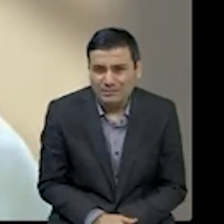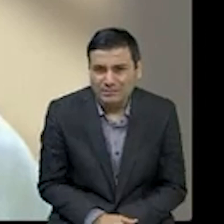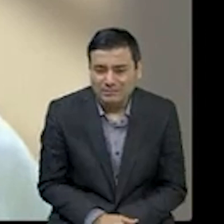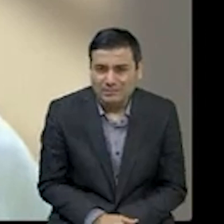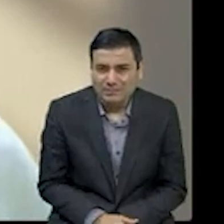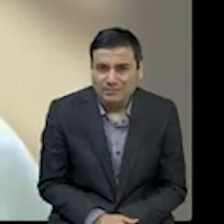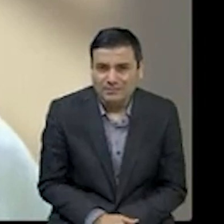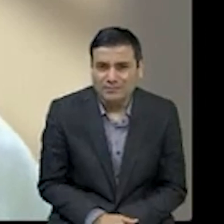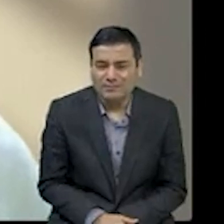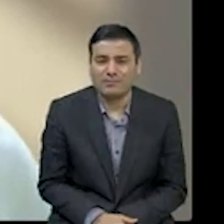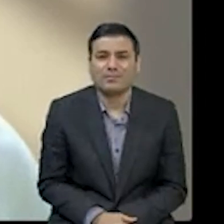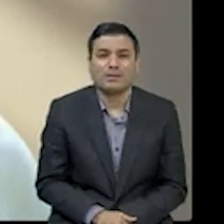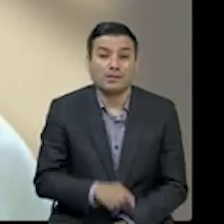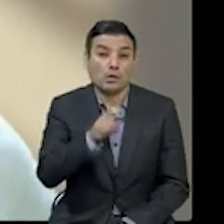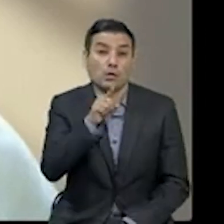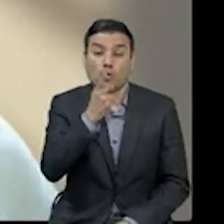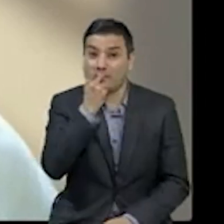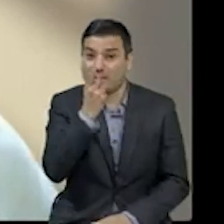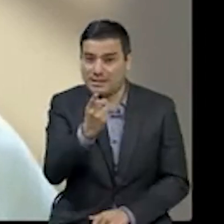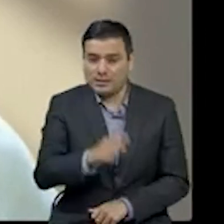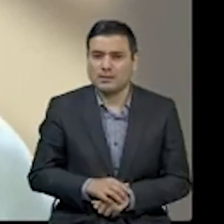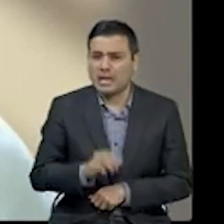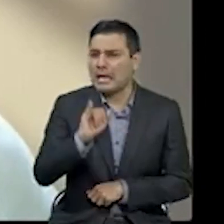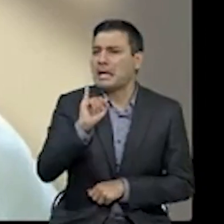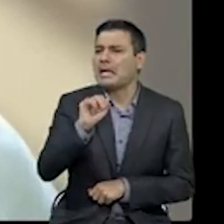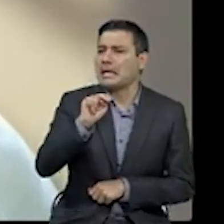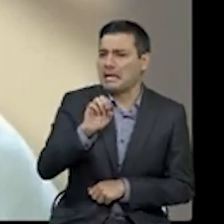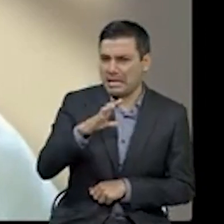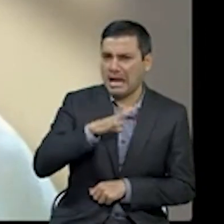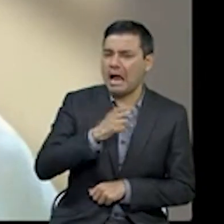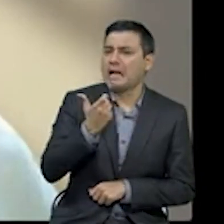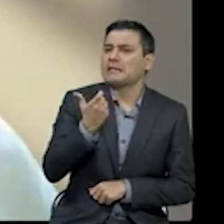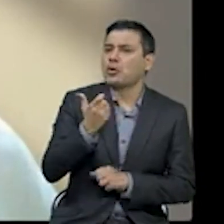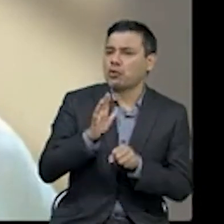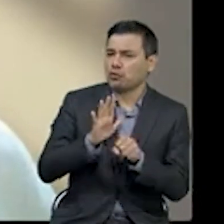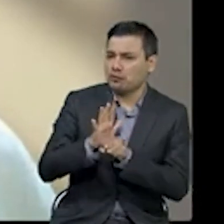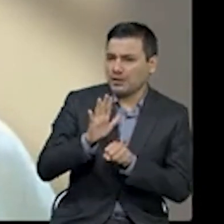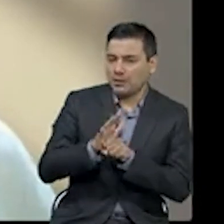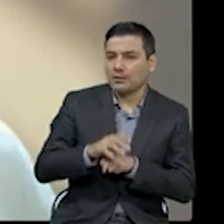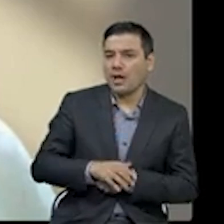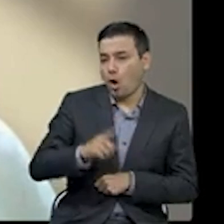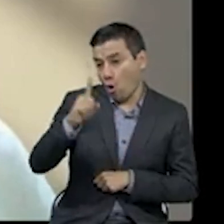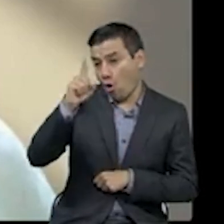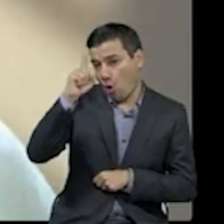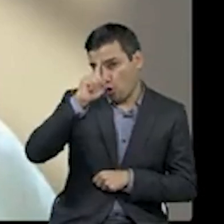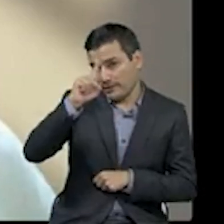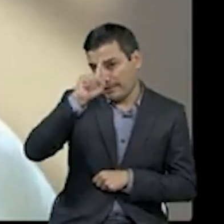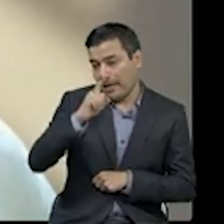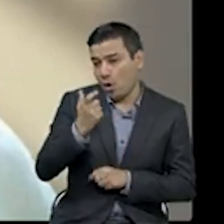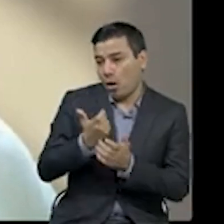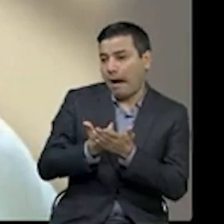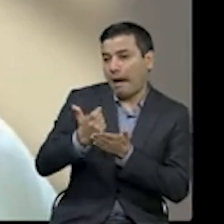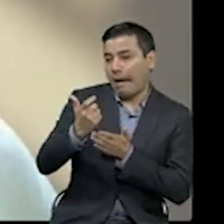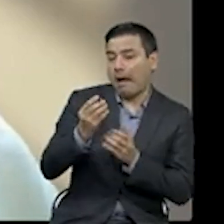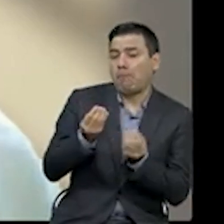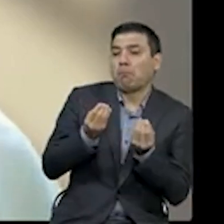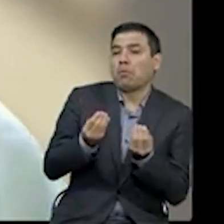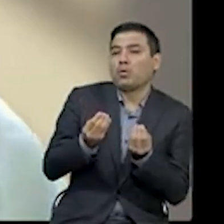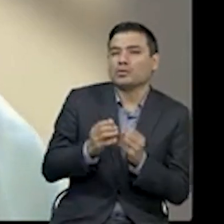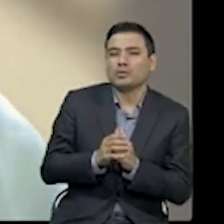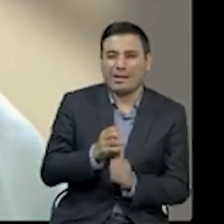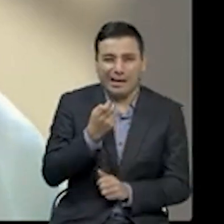El asunto de que tenemos suficiente dinero y que el problema es que los consejeros cobran demasiado, eso